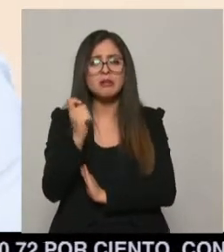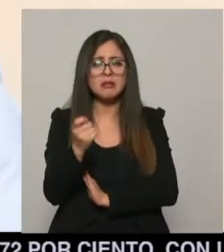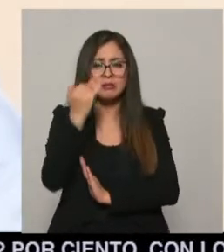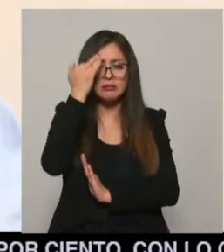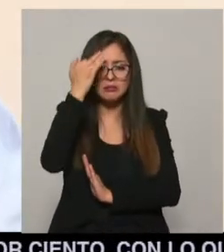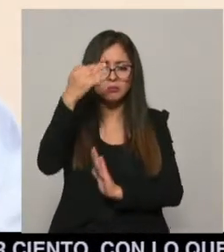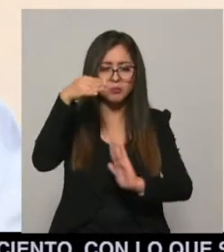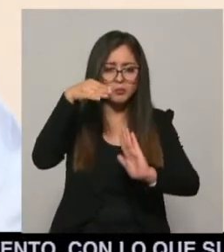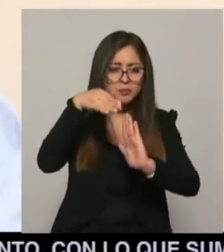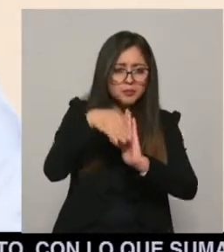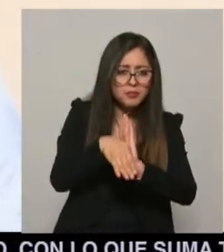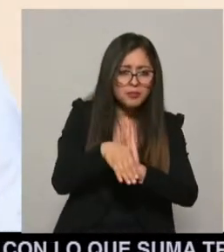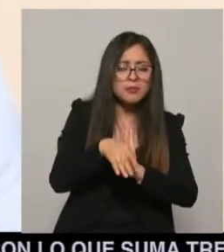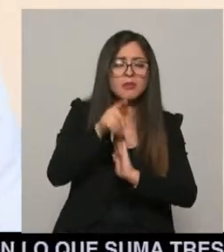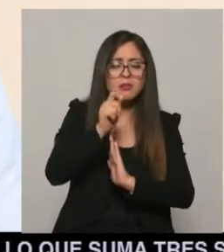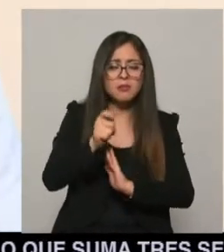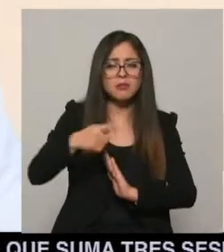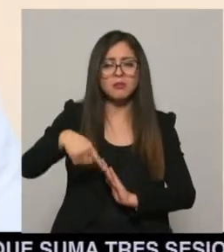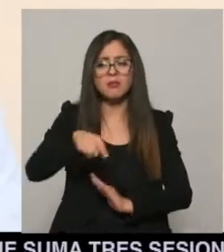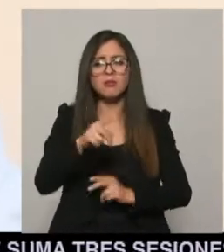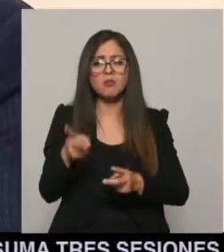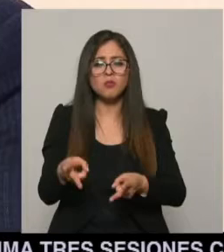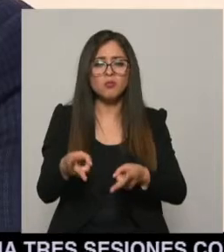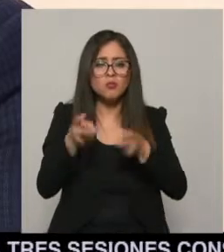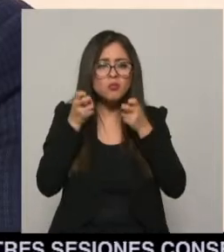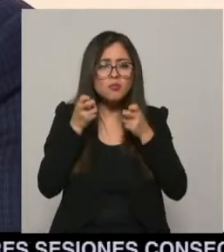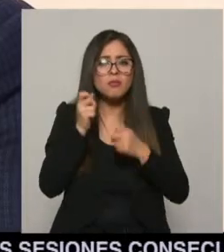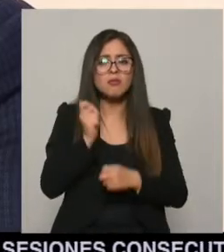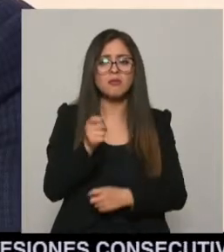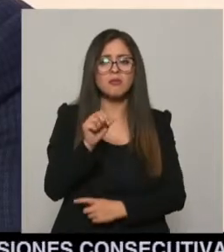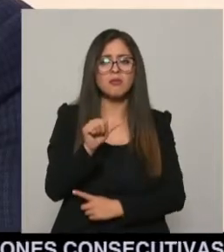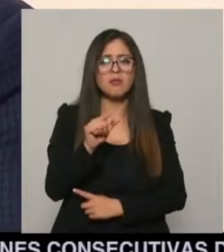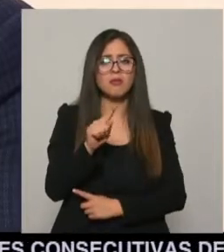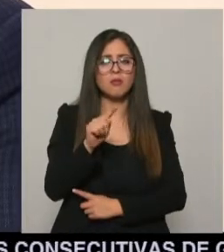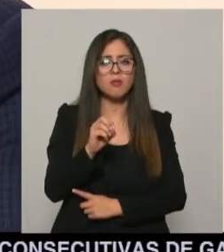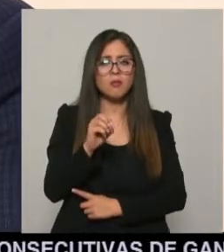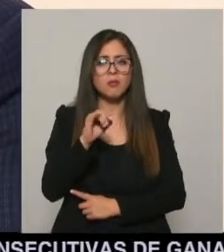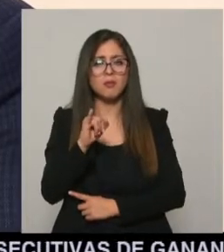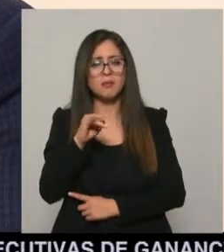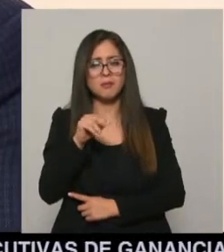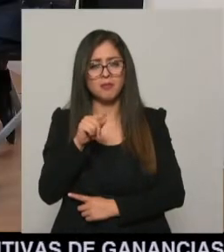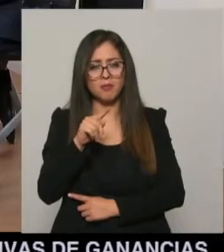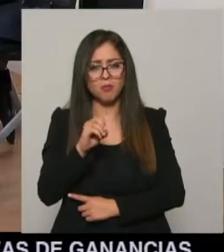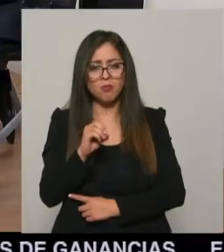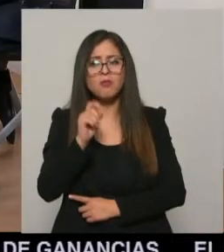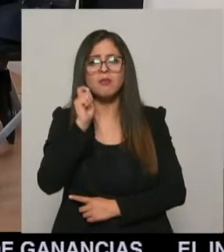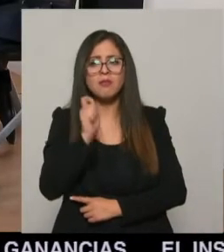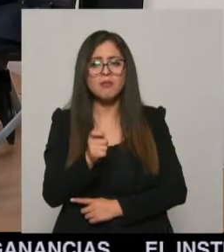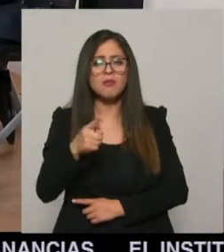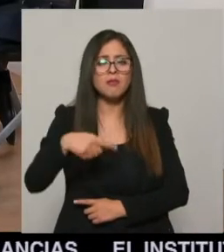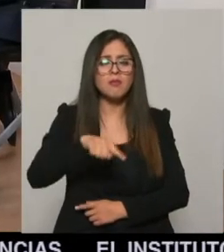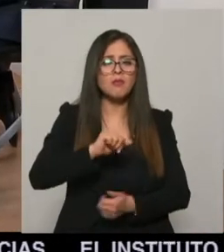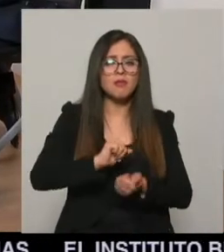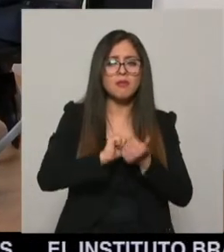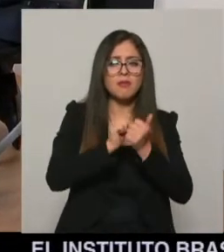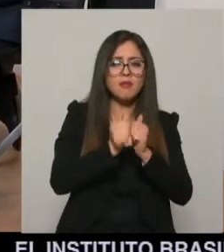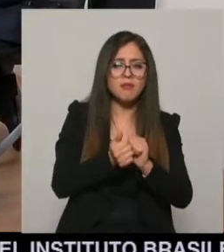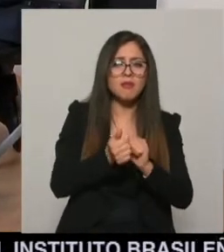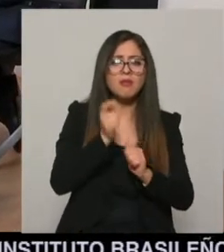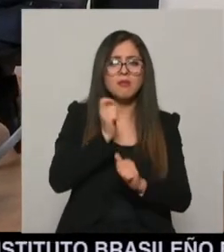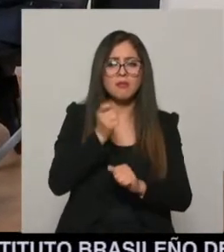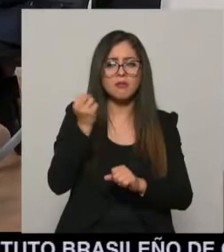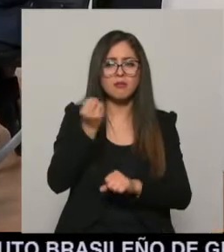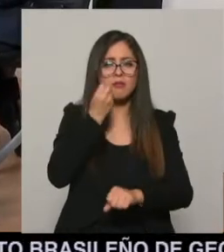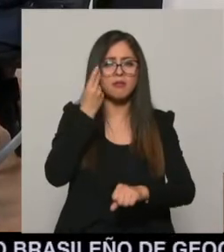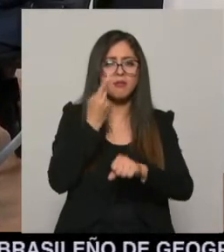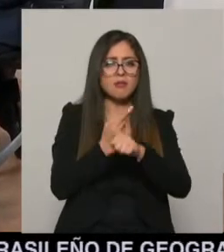en delitos de alto impacto. Tiene que ver con la métrica que existe por parte ya de la